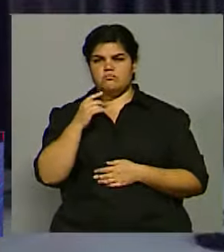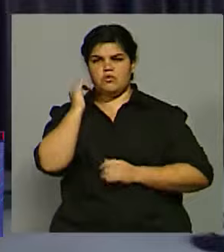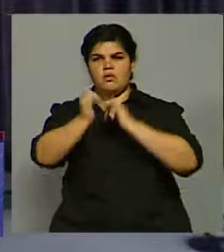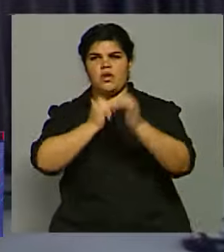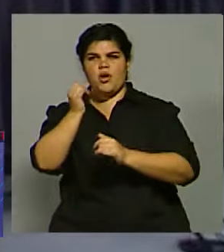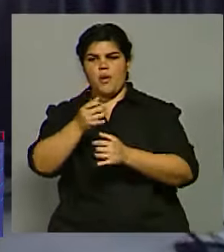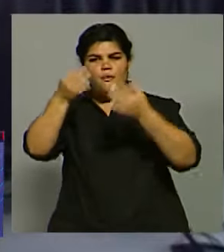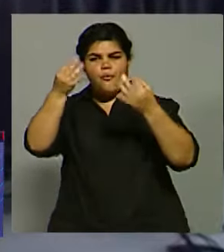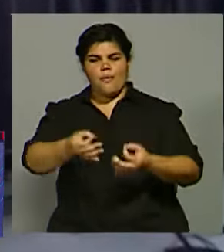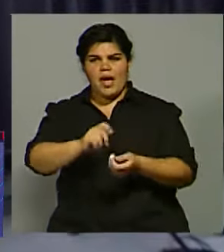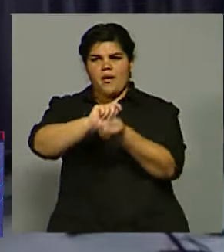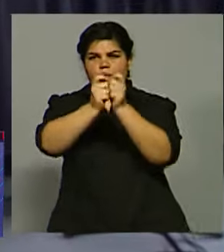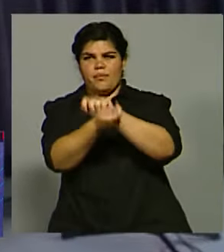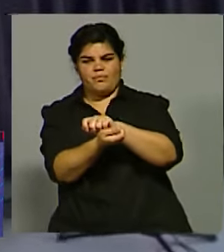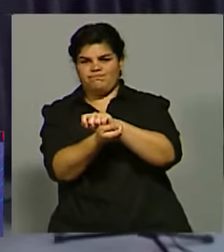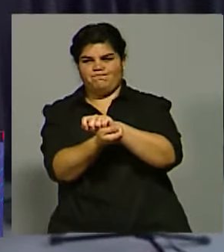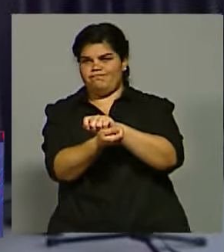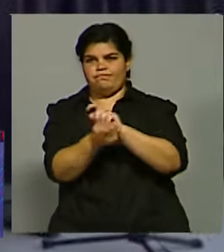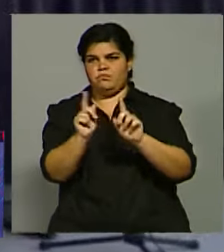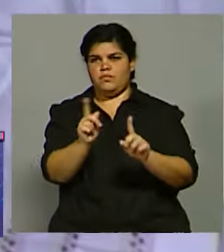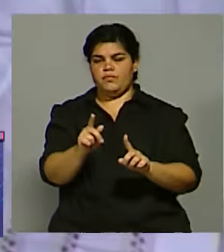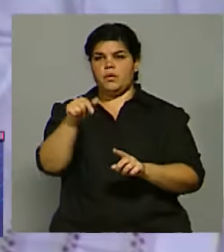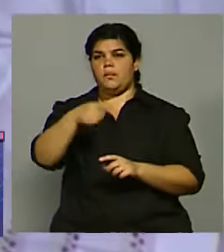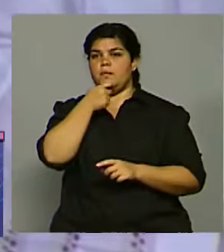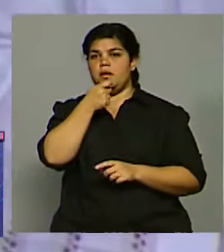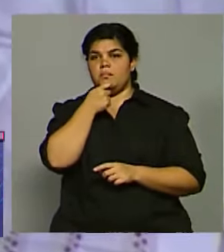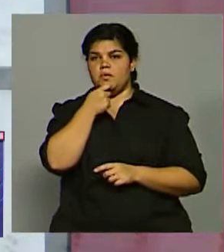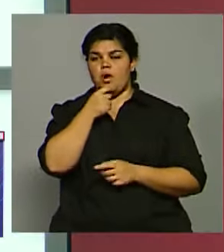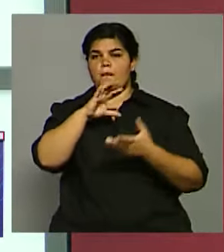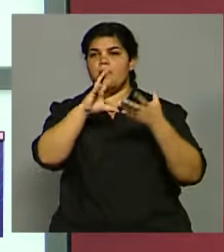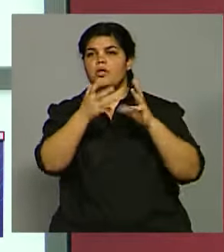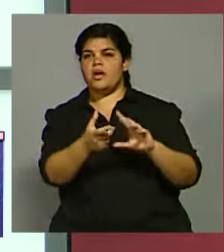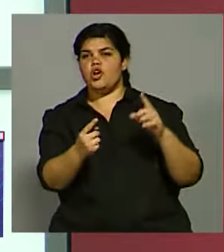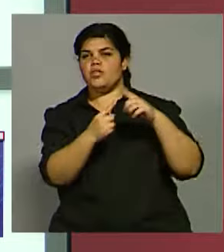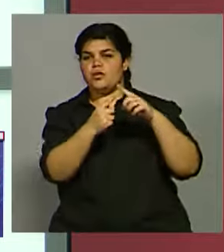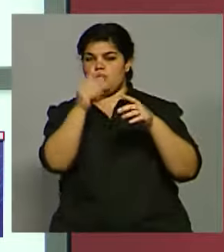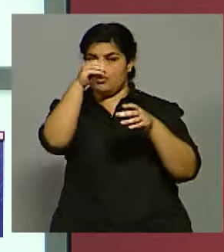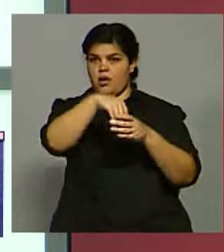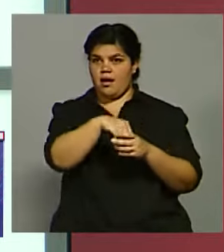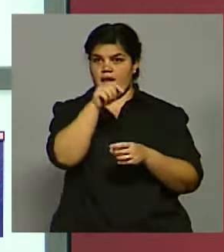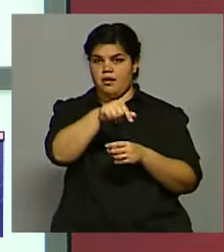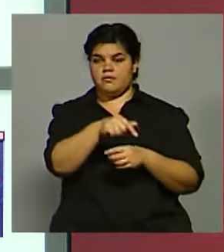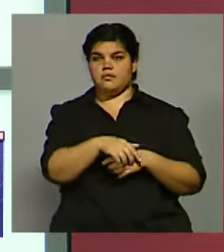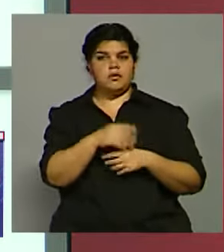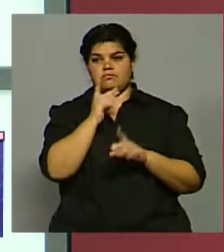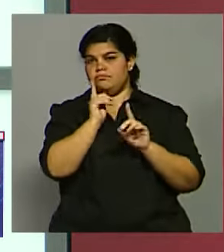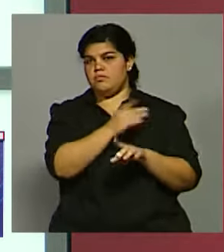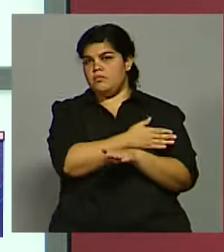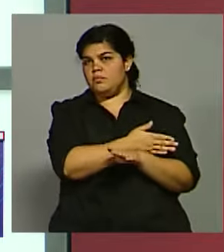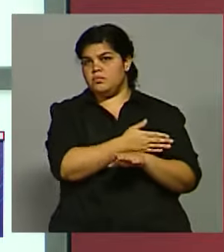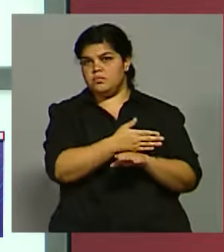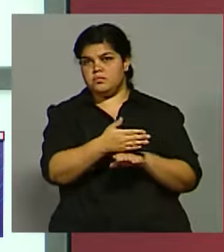puerto. Por ejemplo, en materia de modelo institucional, el que sigue vigente, el desde, digamos que